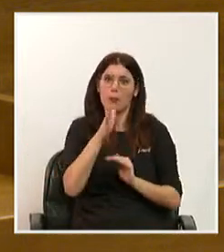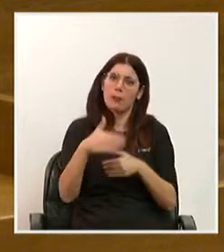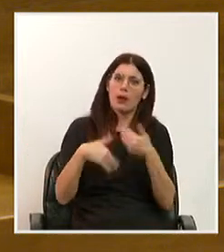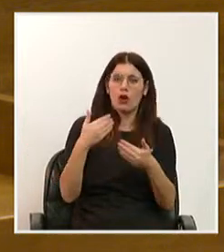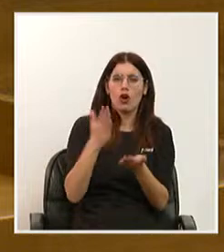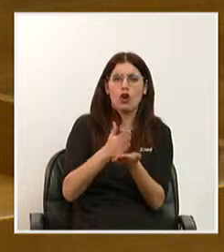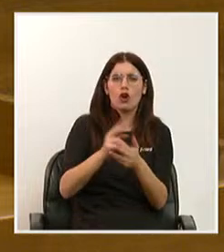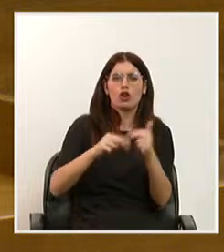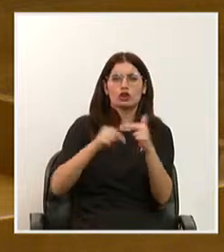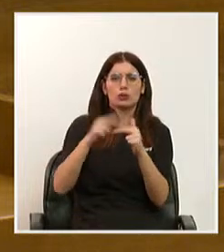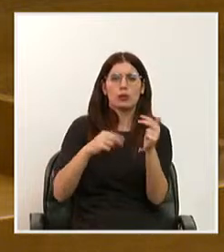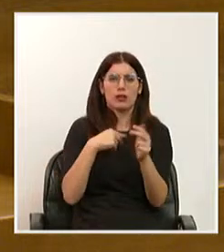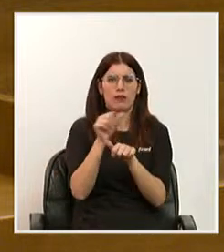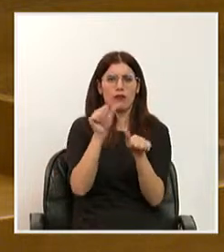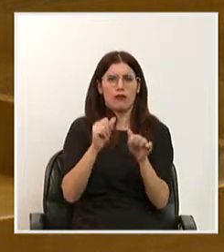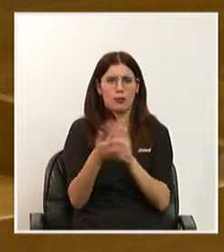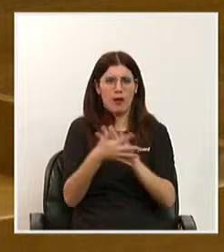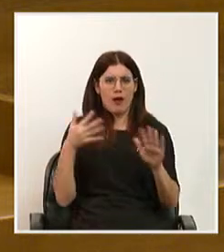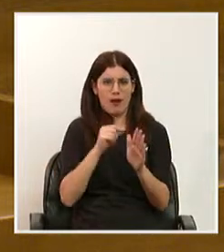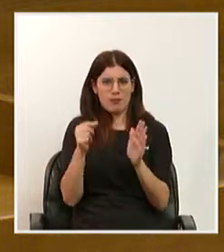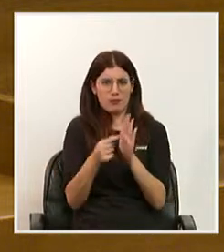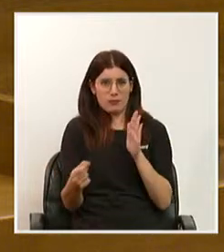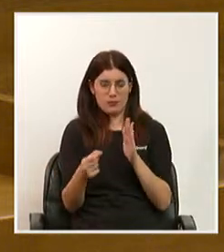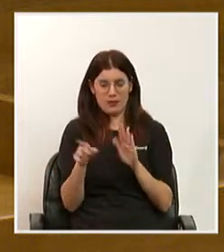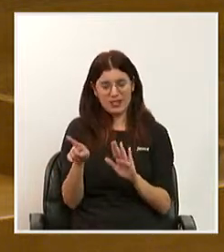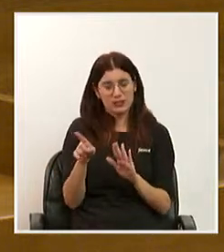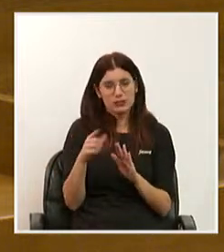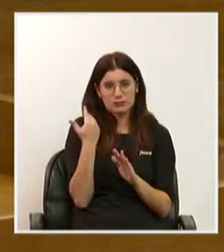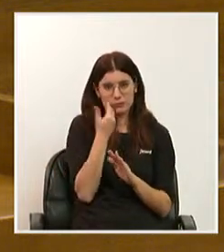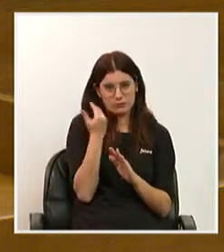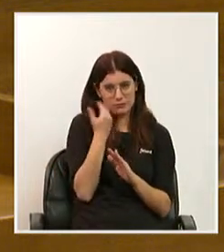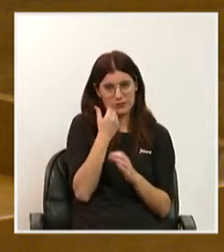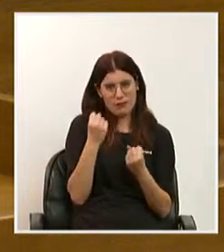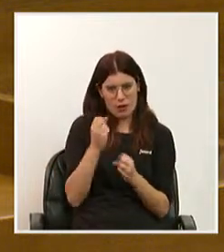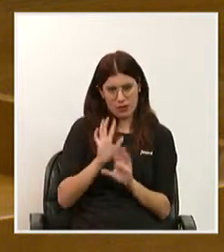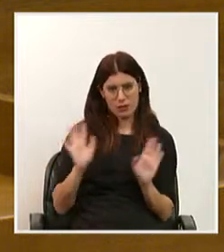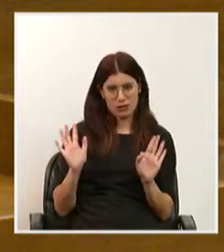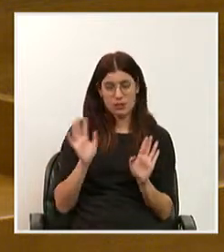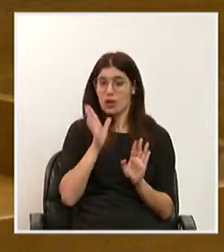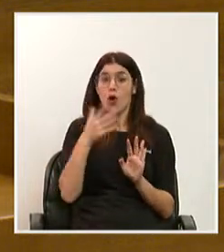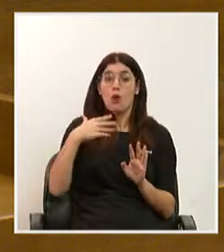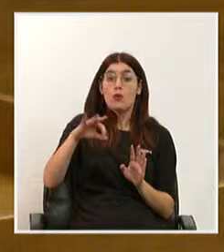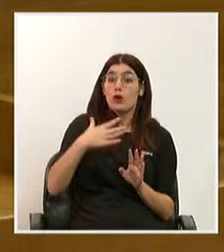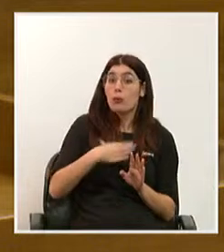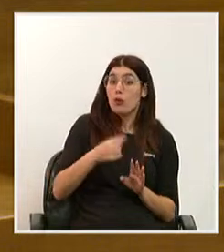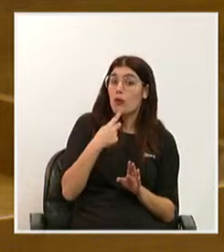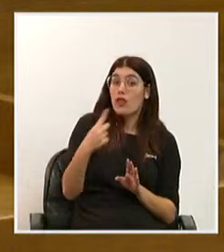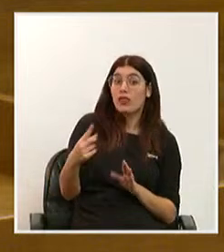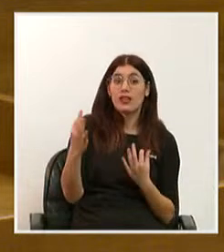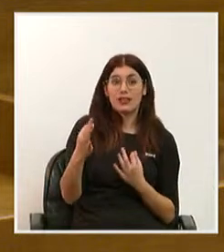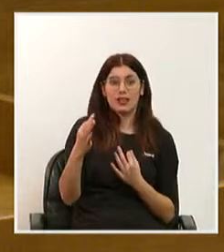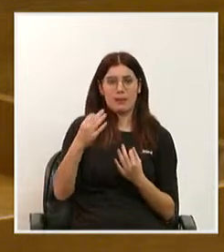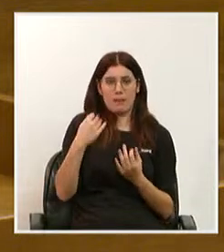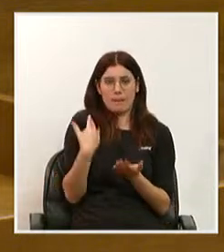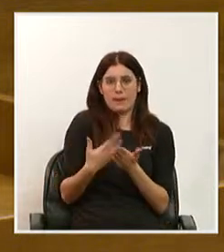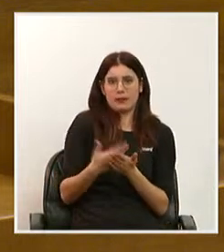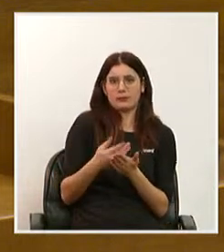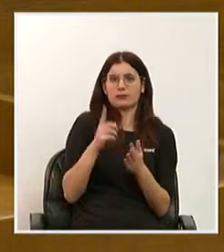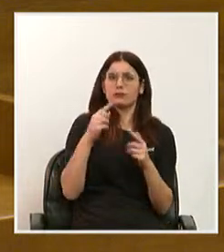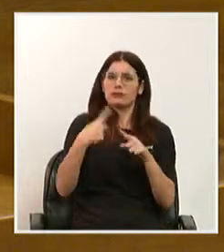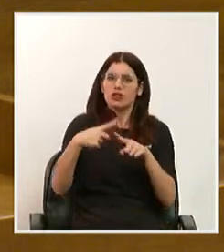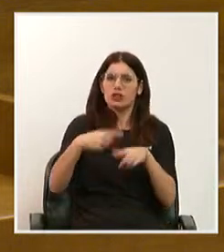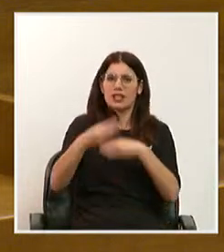forma Exprés es que hay que tener rostro es que hay que tener muchísimo rostro lo único que le puedo decir es que le garantizo que las cosas se van a hacer